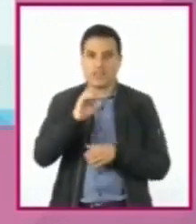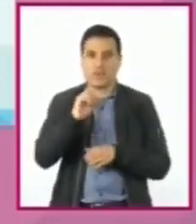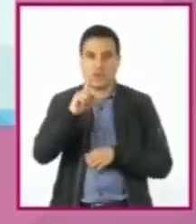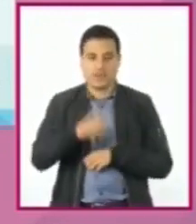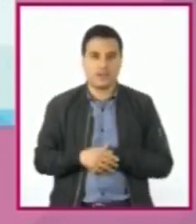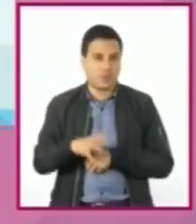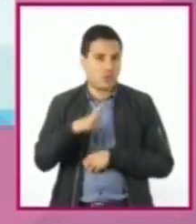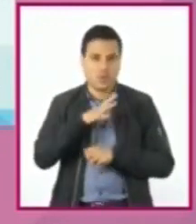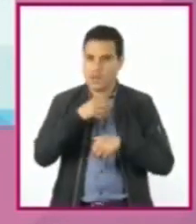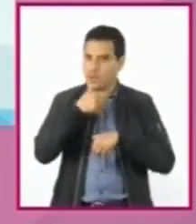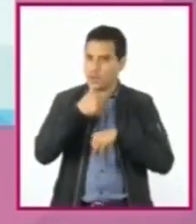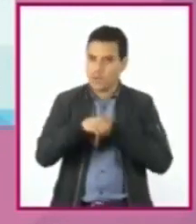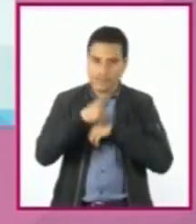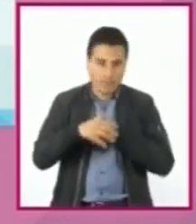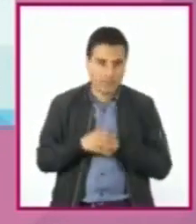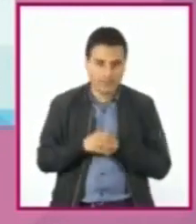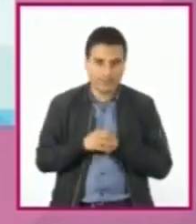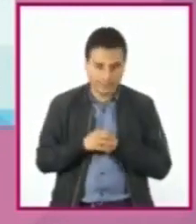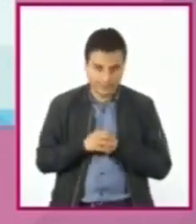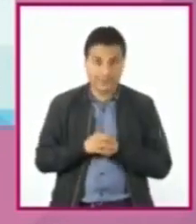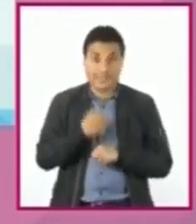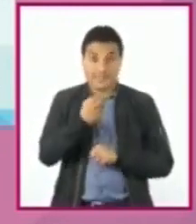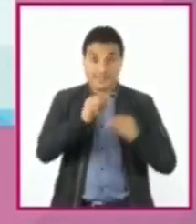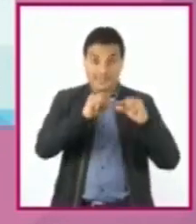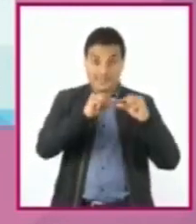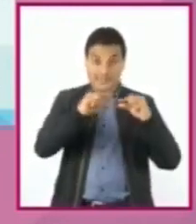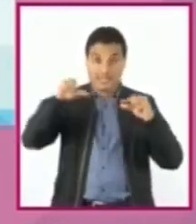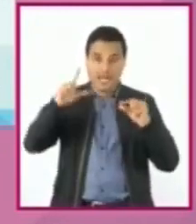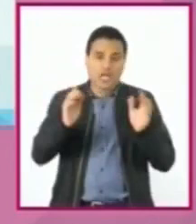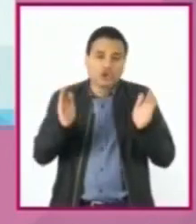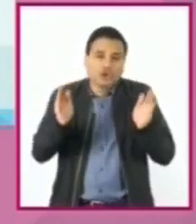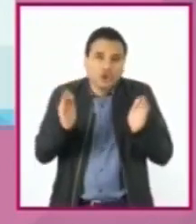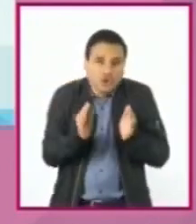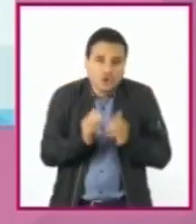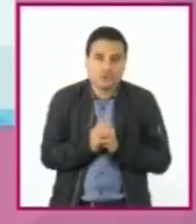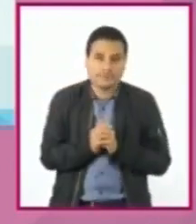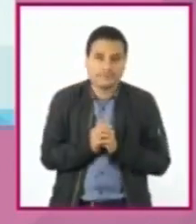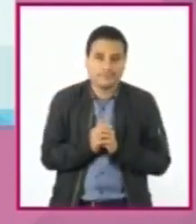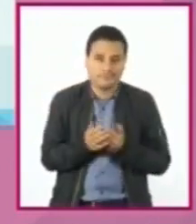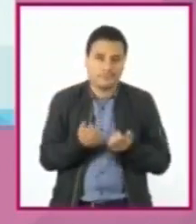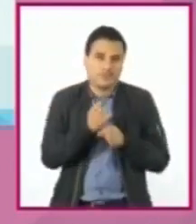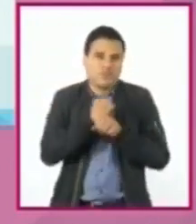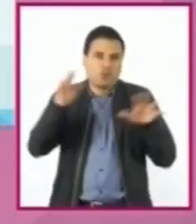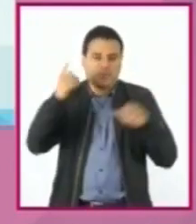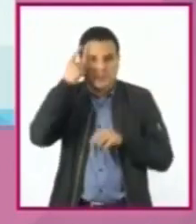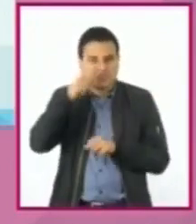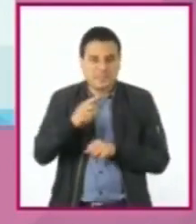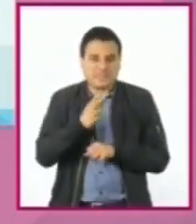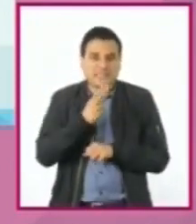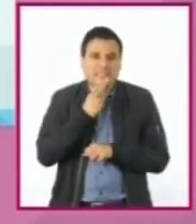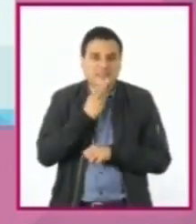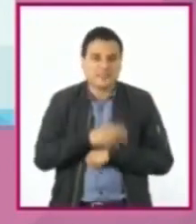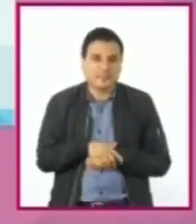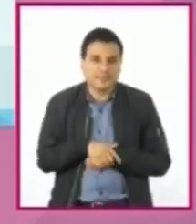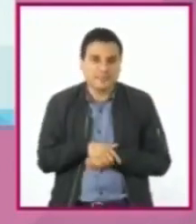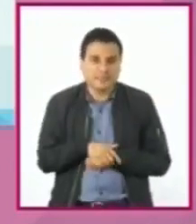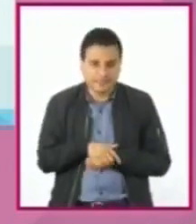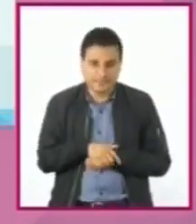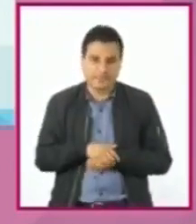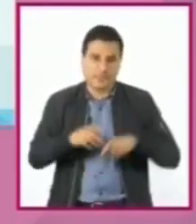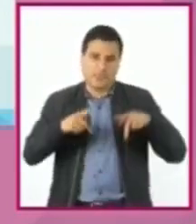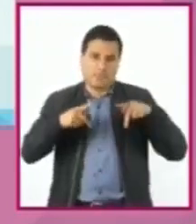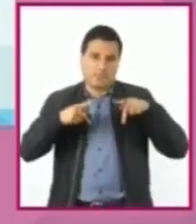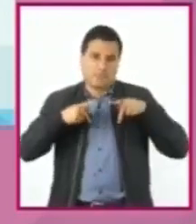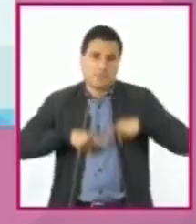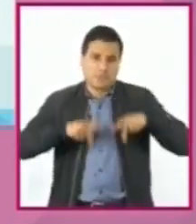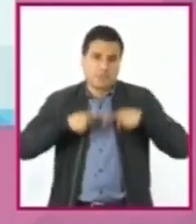con coordenadas y su escala es muy pequeña, por lo que su deformación al utilizar esta representación es casi